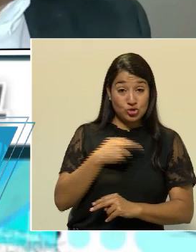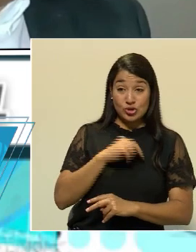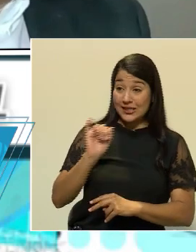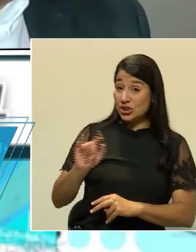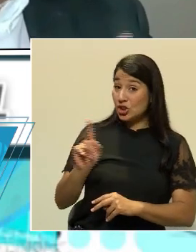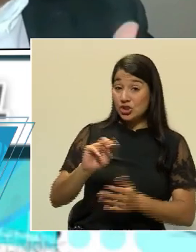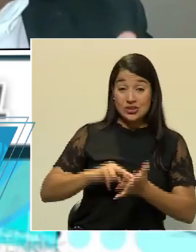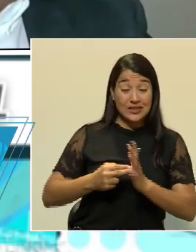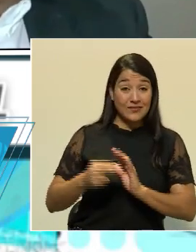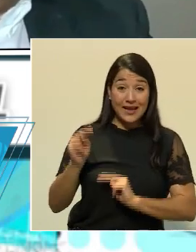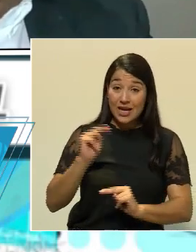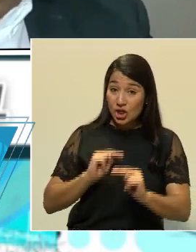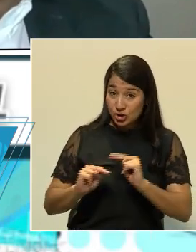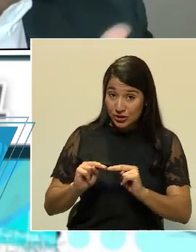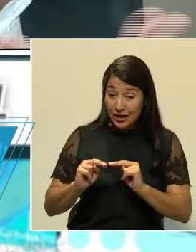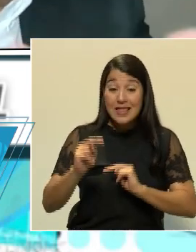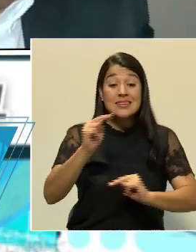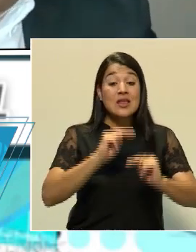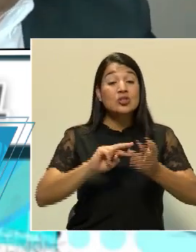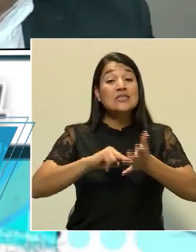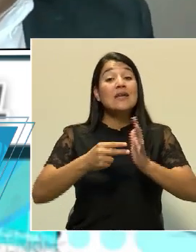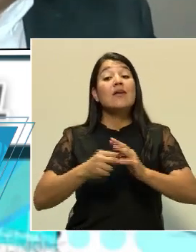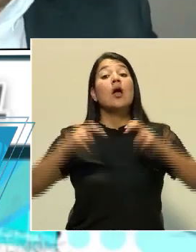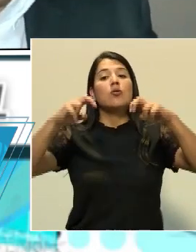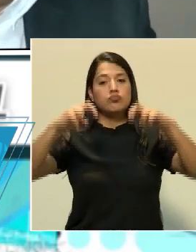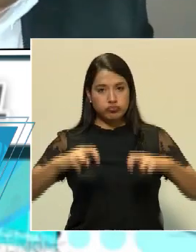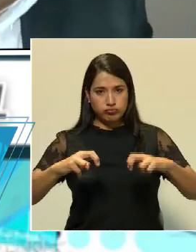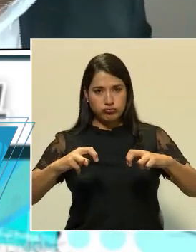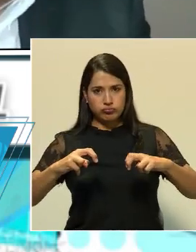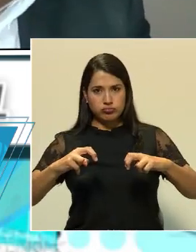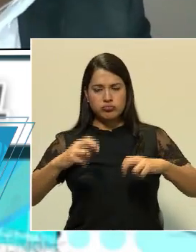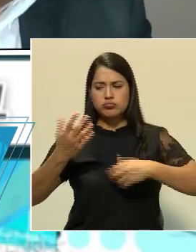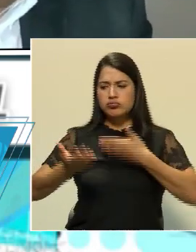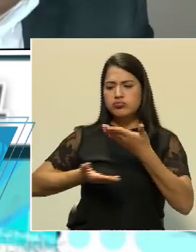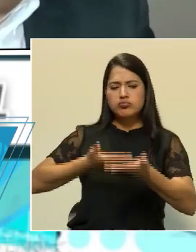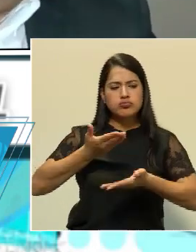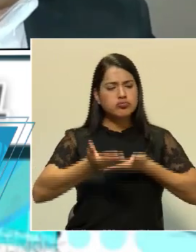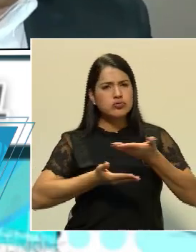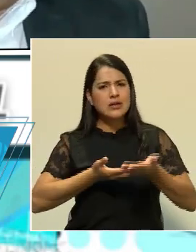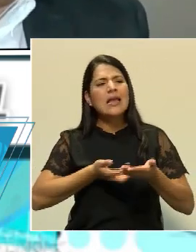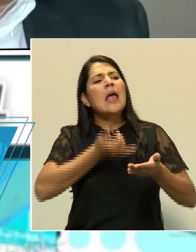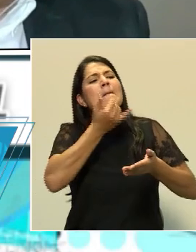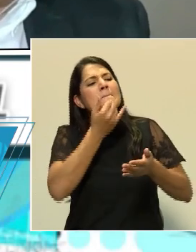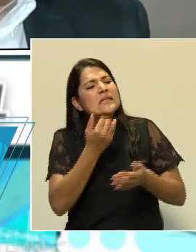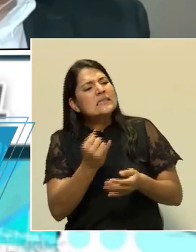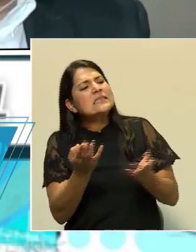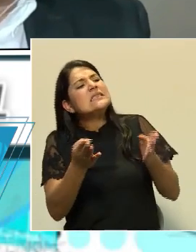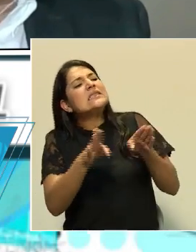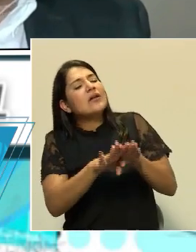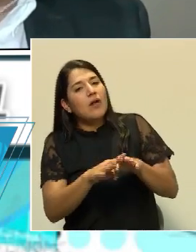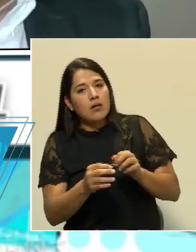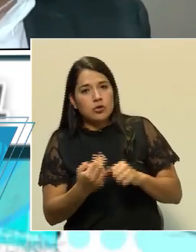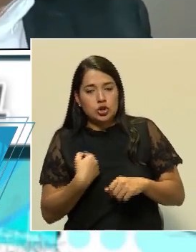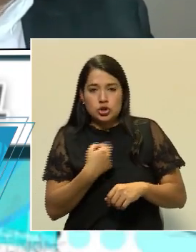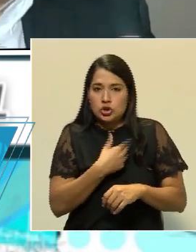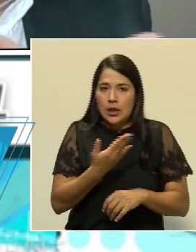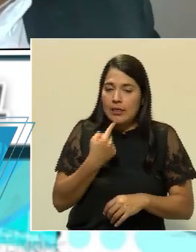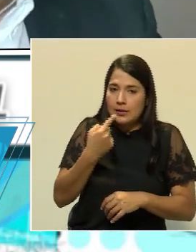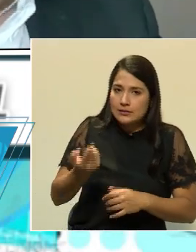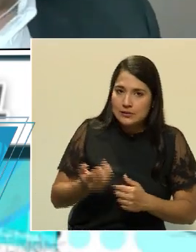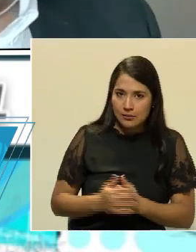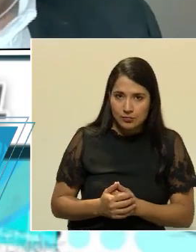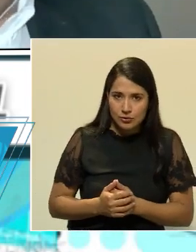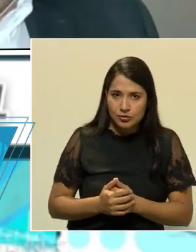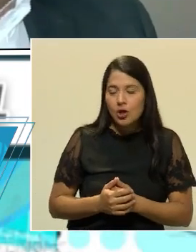negociar. Negociar es sentarse y que nos pregunten, mira, ¿qué pasa si les cerramos los restaurantes? ¿Qué hubiéramos dicho nosotros?